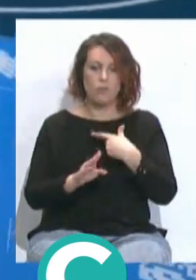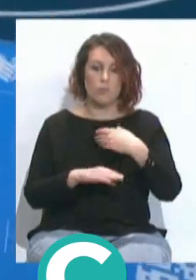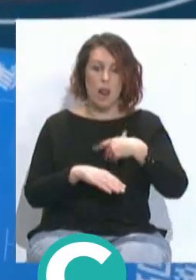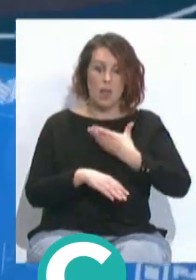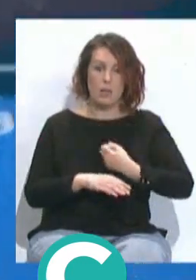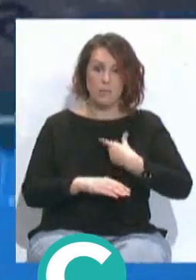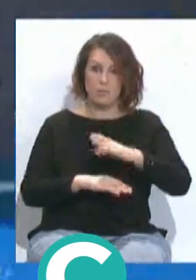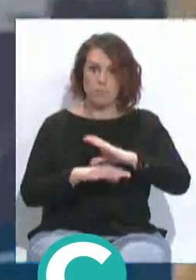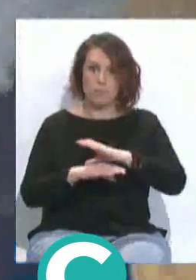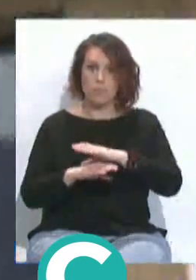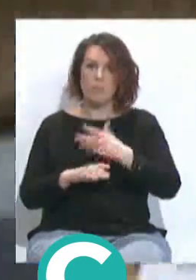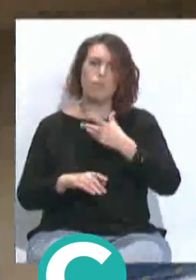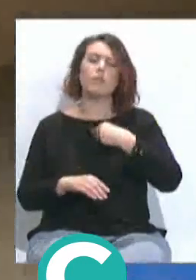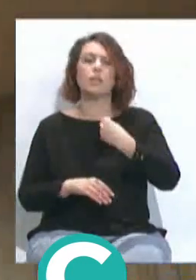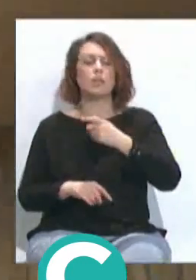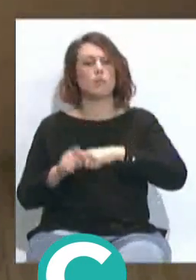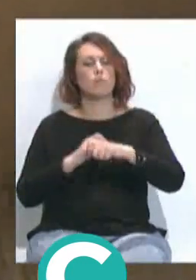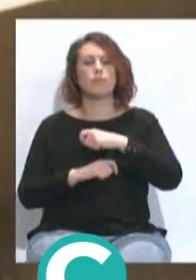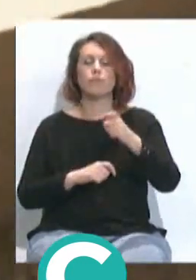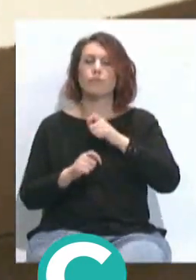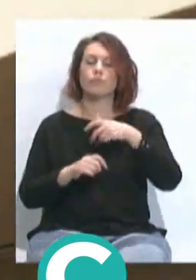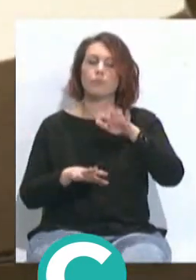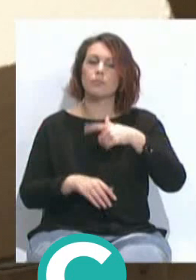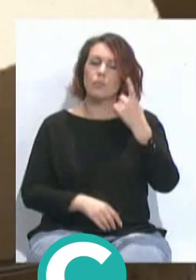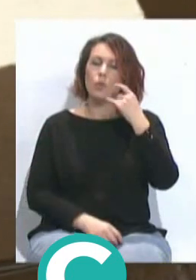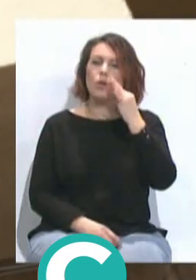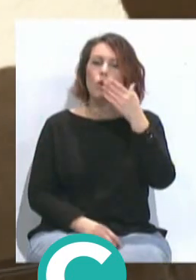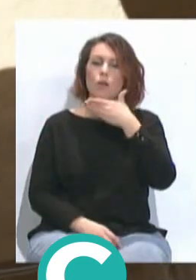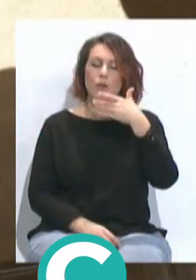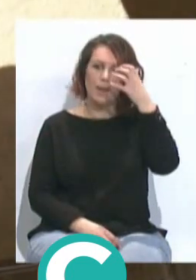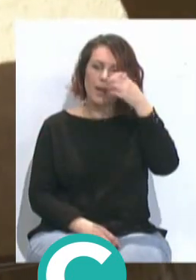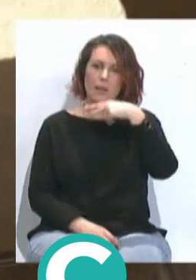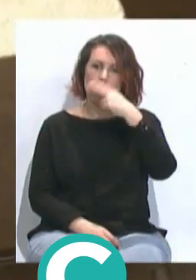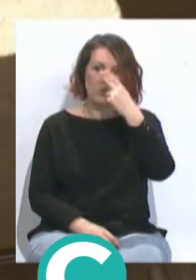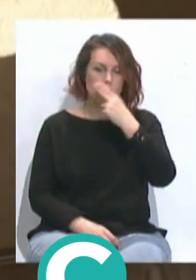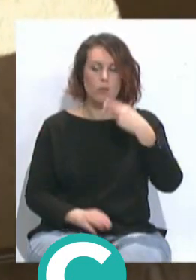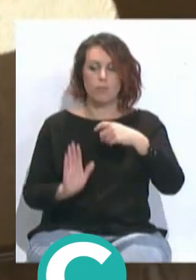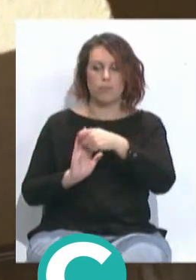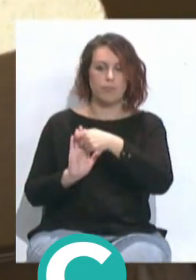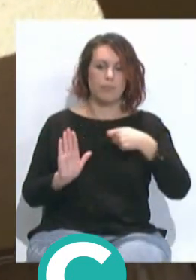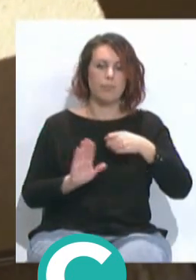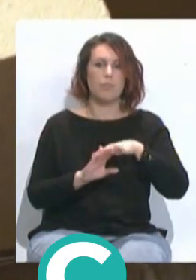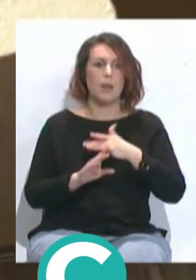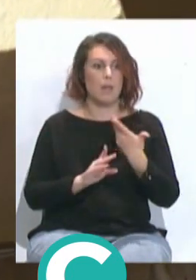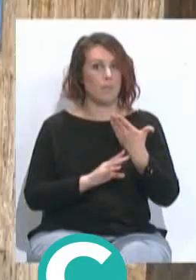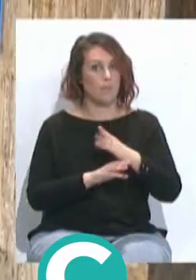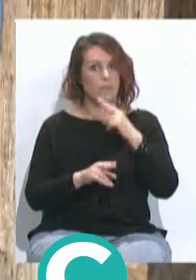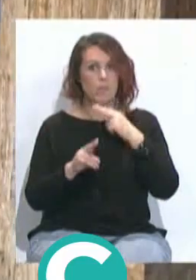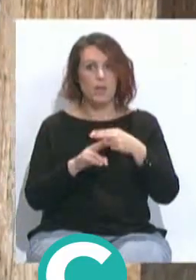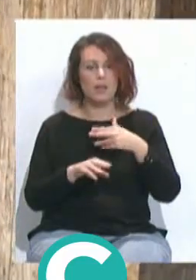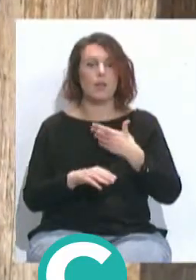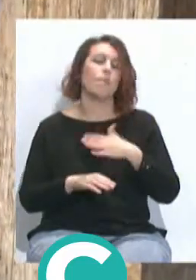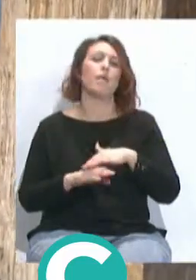junto al presidente de la asociación de la prensa de Cádiz y una alumna del colegio Reyes Católicos que habían coincidido en proponer el nombre de la periodista para el